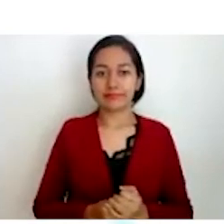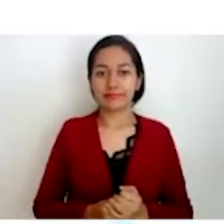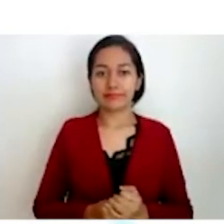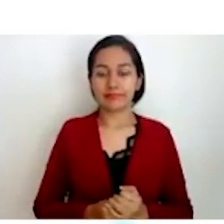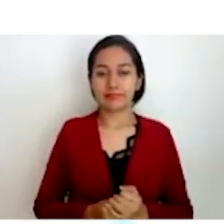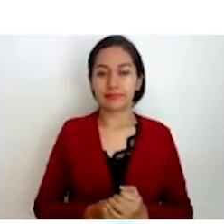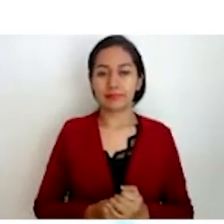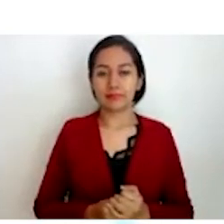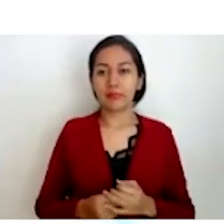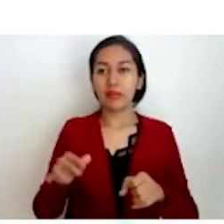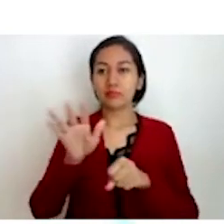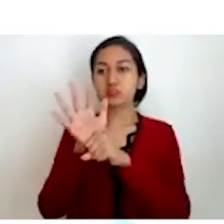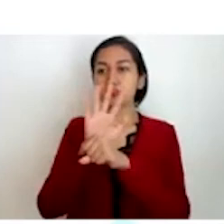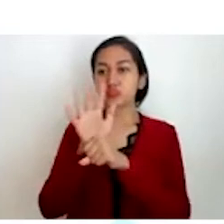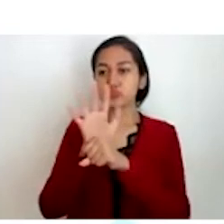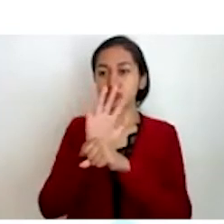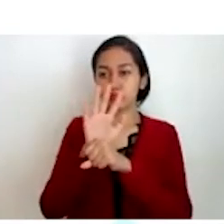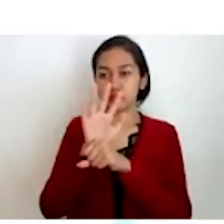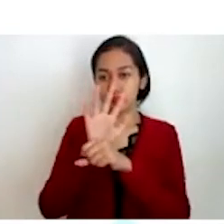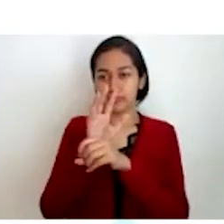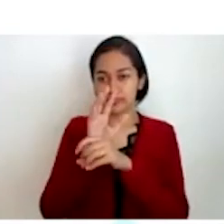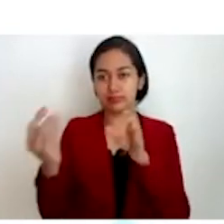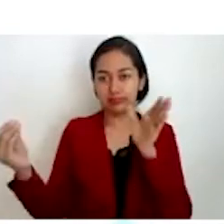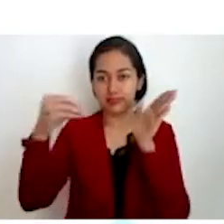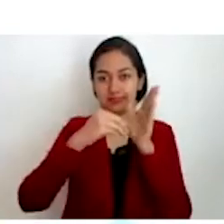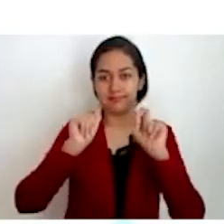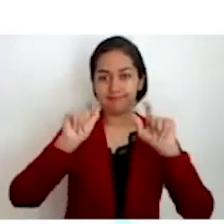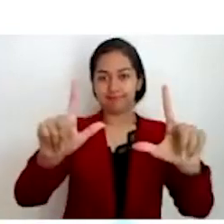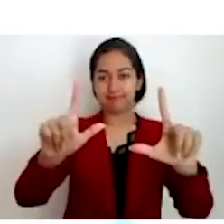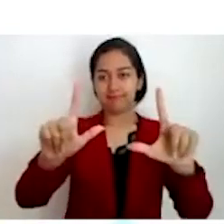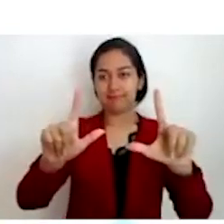película que les quiero compartir, a ver si me dejan.